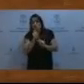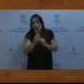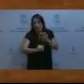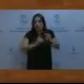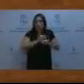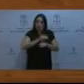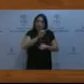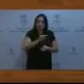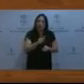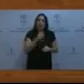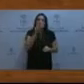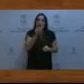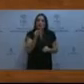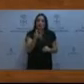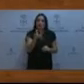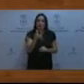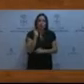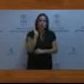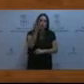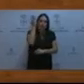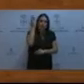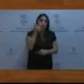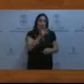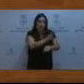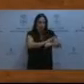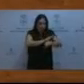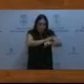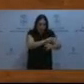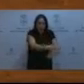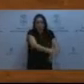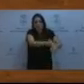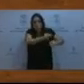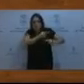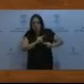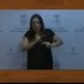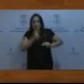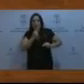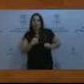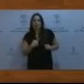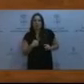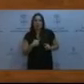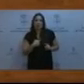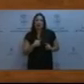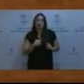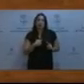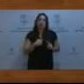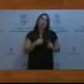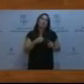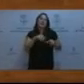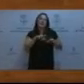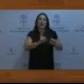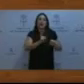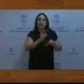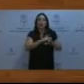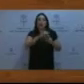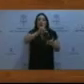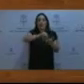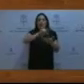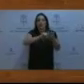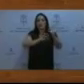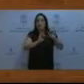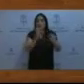y la vulneración de derechos, y ella nos respondió con la reserva de la facturación a centros especiales de empleo.